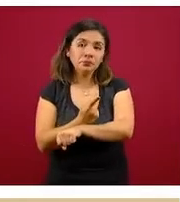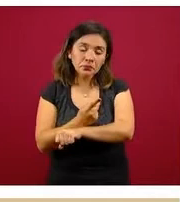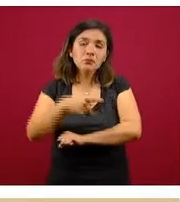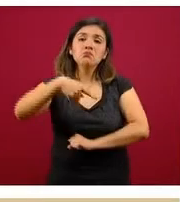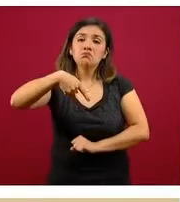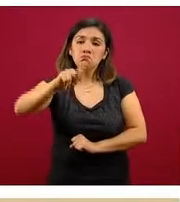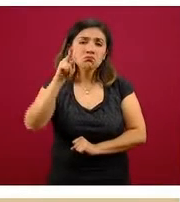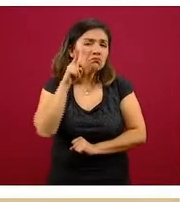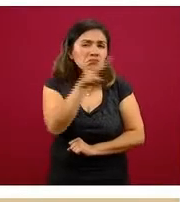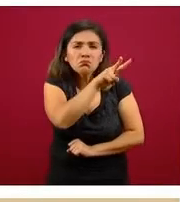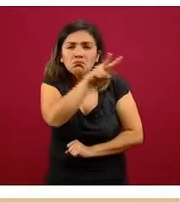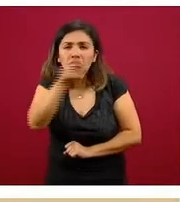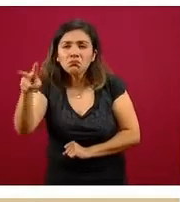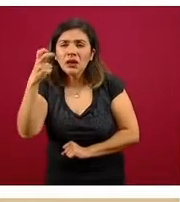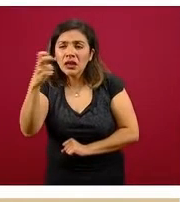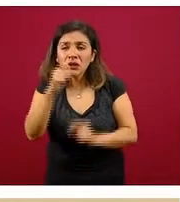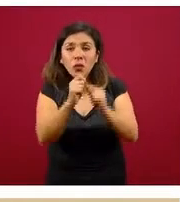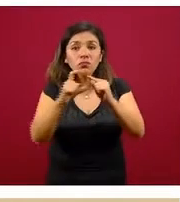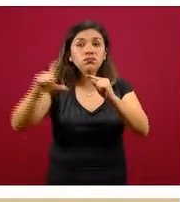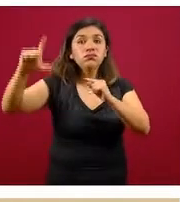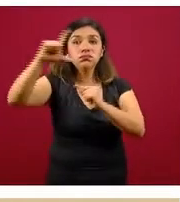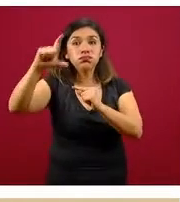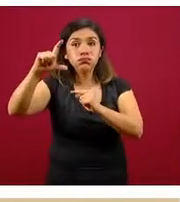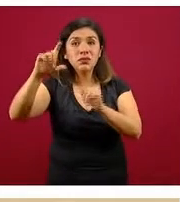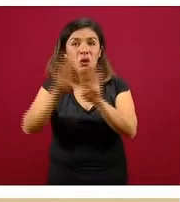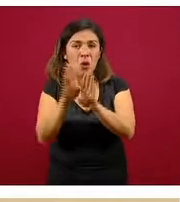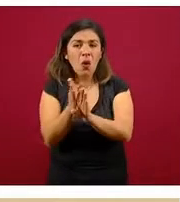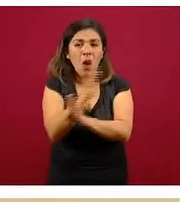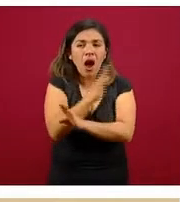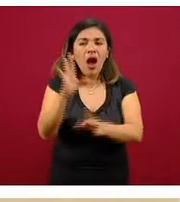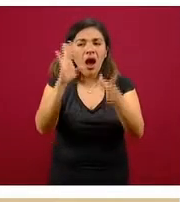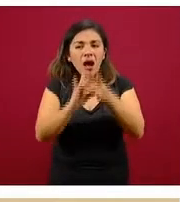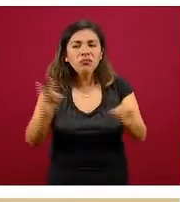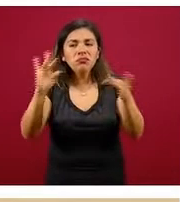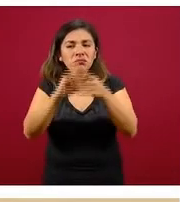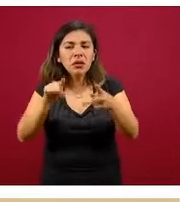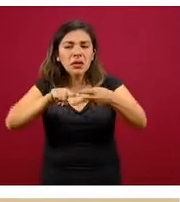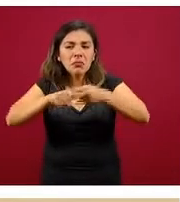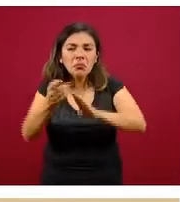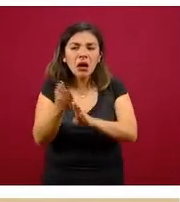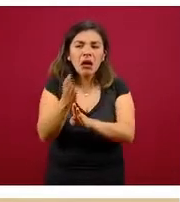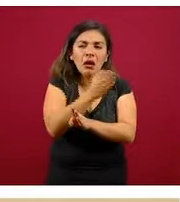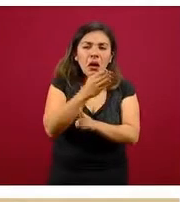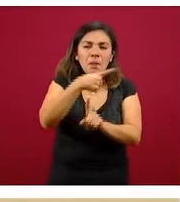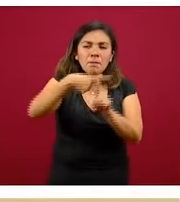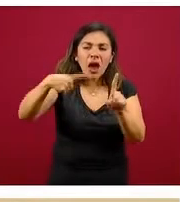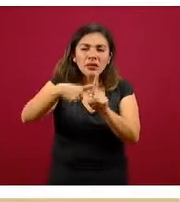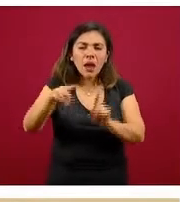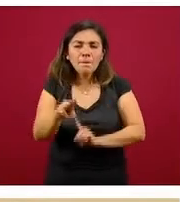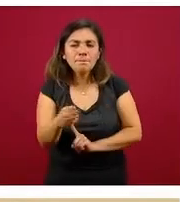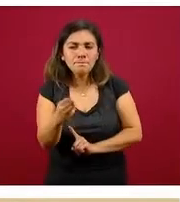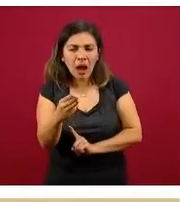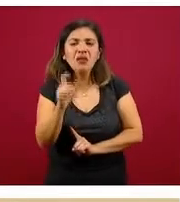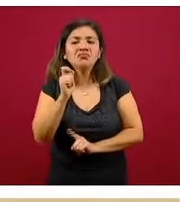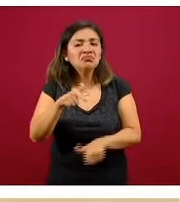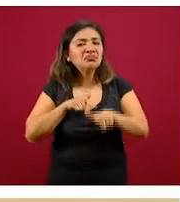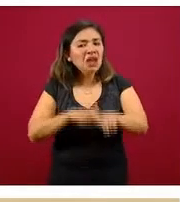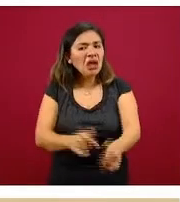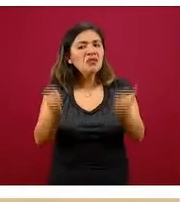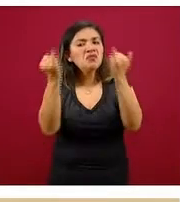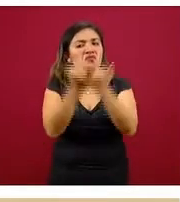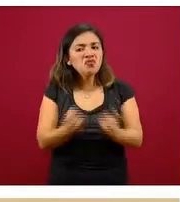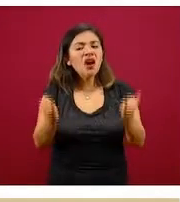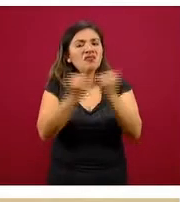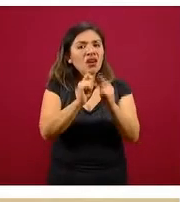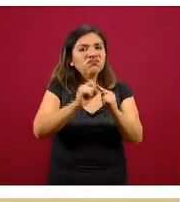Sin embargo, podemos ver que esta meseta alta de la que venimos hablando ya desde mediados de mayo, pues se ha mantenido,